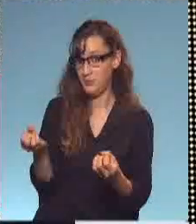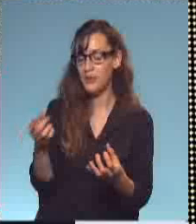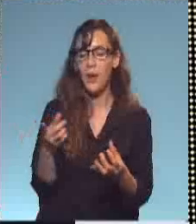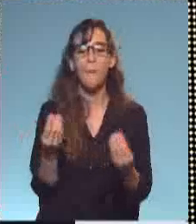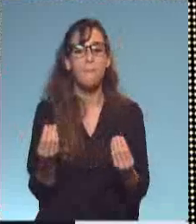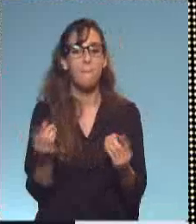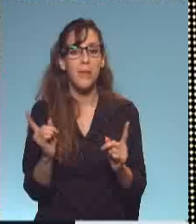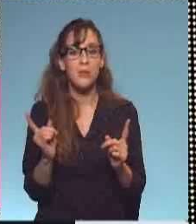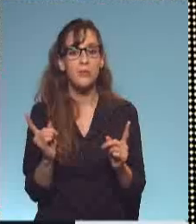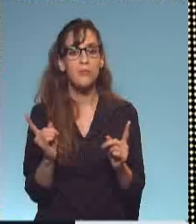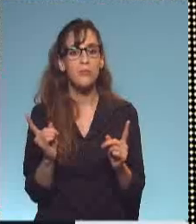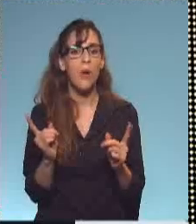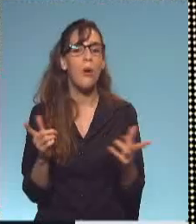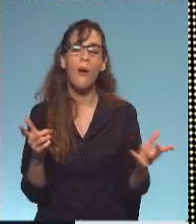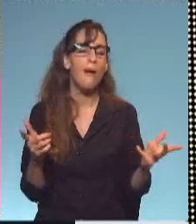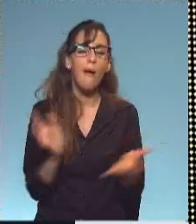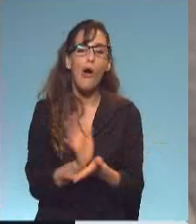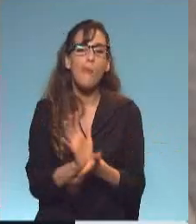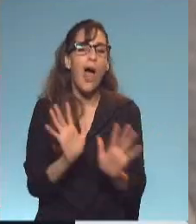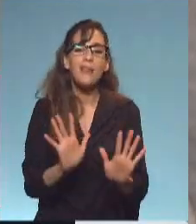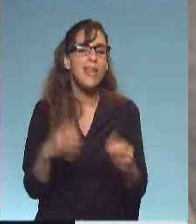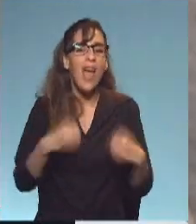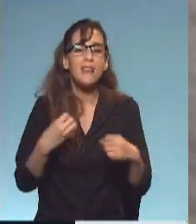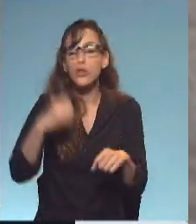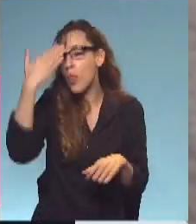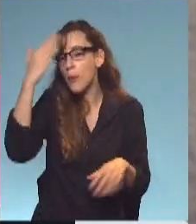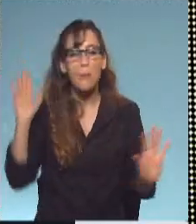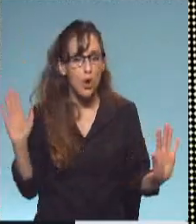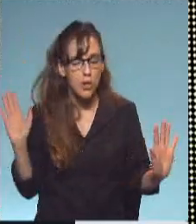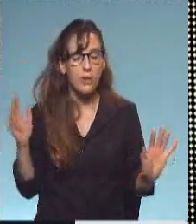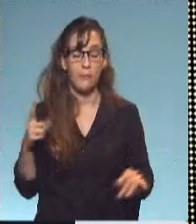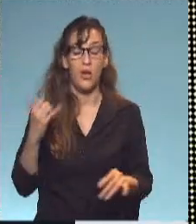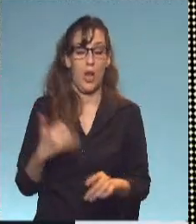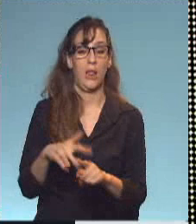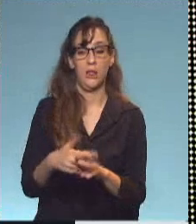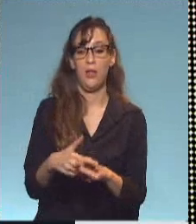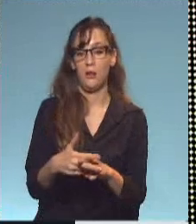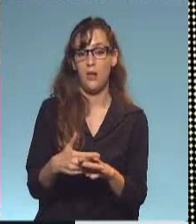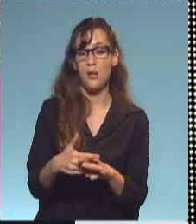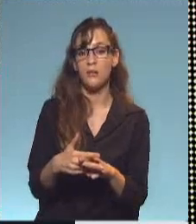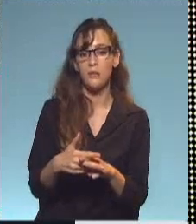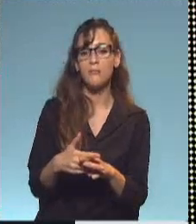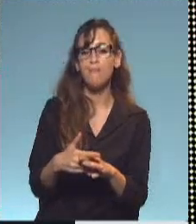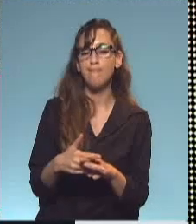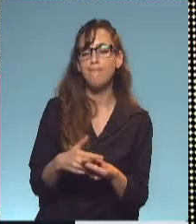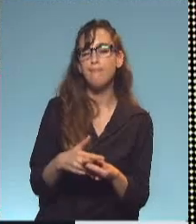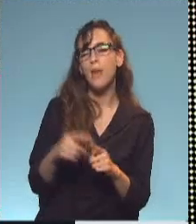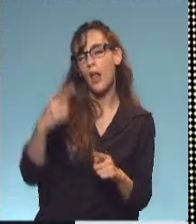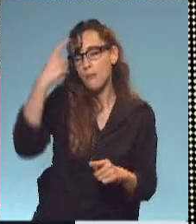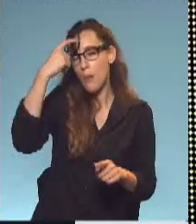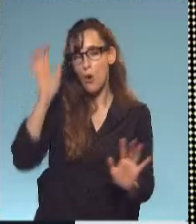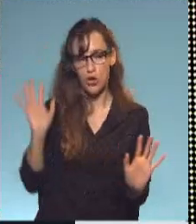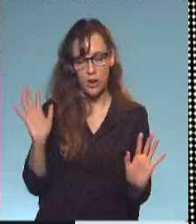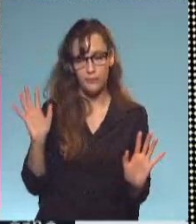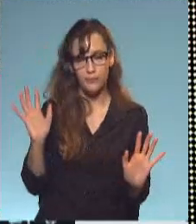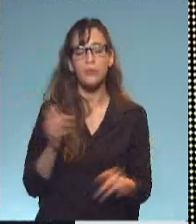del palacio en sí es un ejercicio de fuerza de memoria bruta. Pero, sin embargo, hay algunas técnicas también que te permiten facilitar esa memorización bruta. Yo,